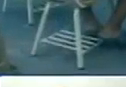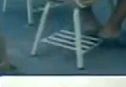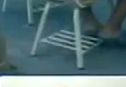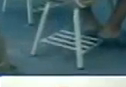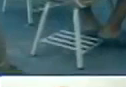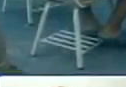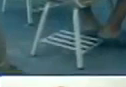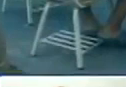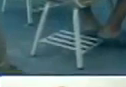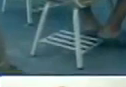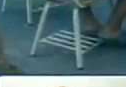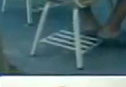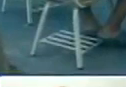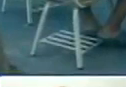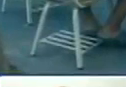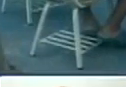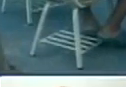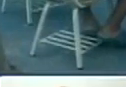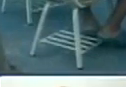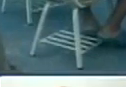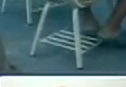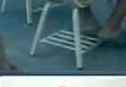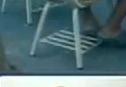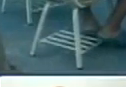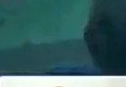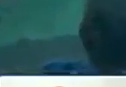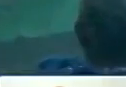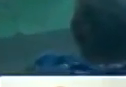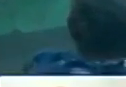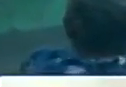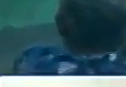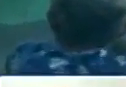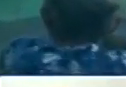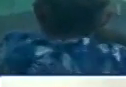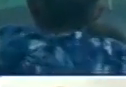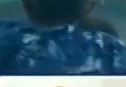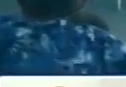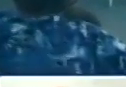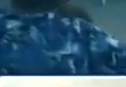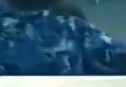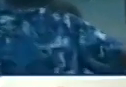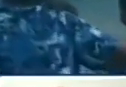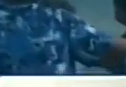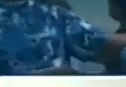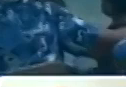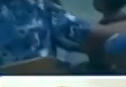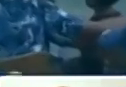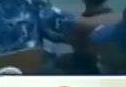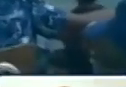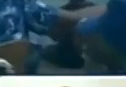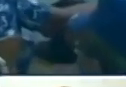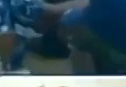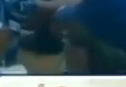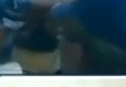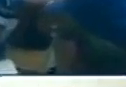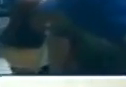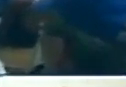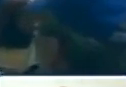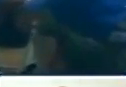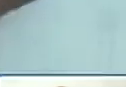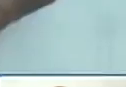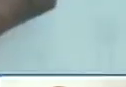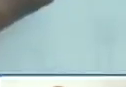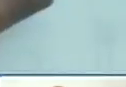una de las actas de postulación de una V verdad el Liceo ecológico